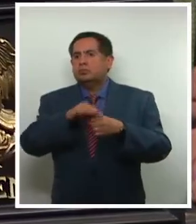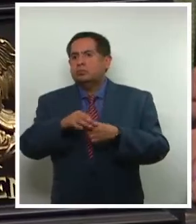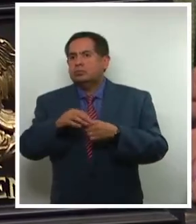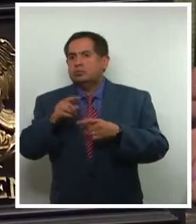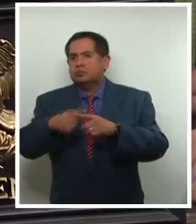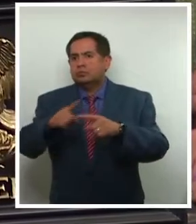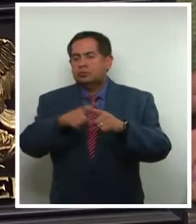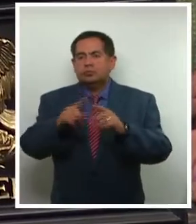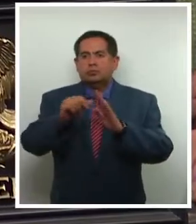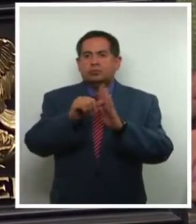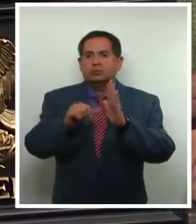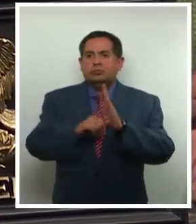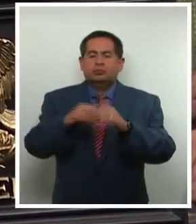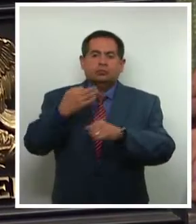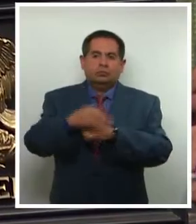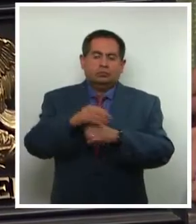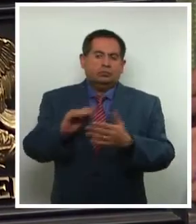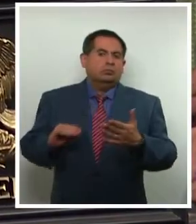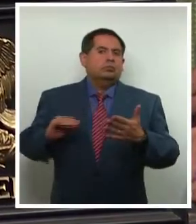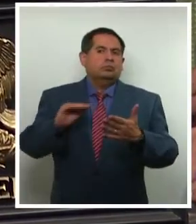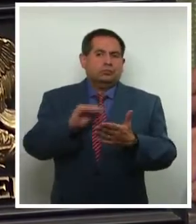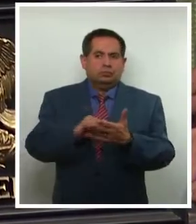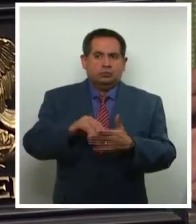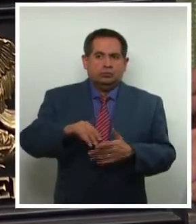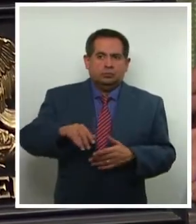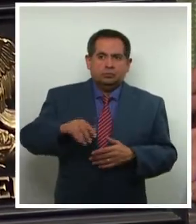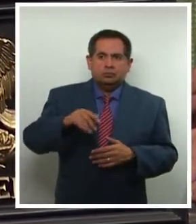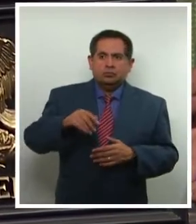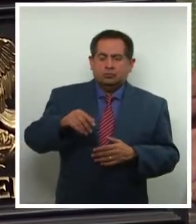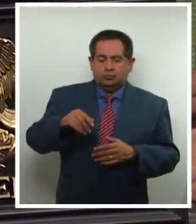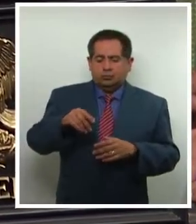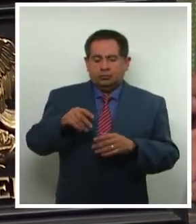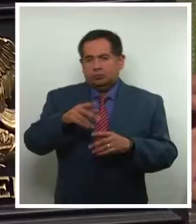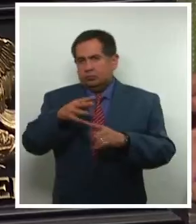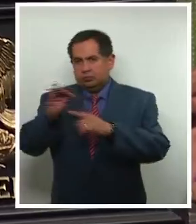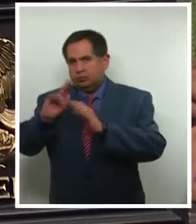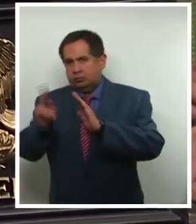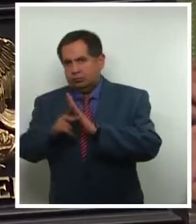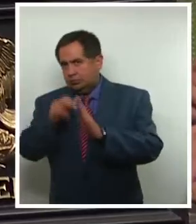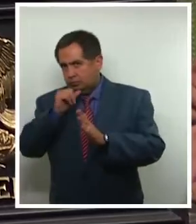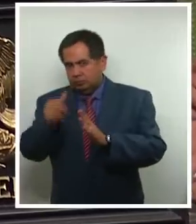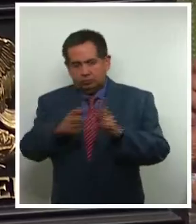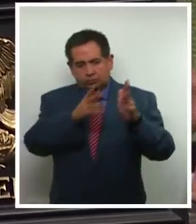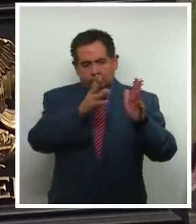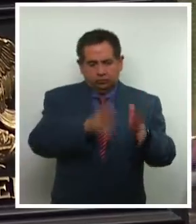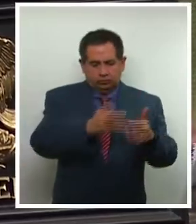los artículos transitorios que no tienen reserva.